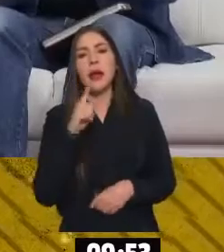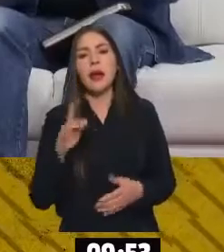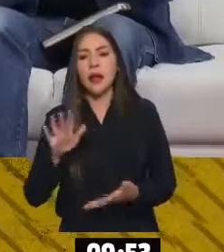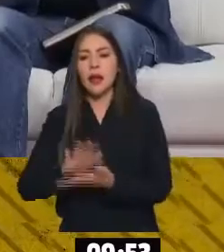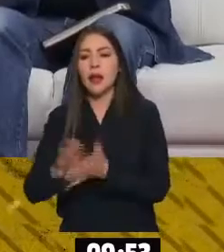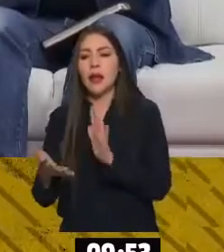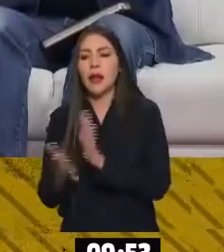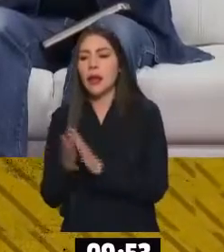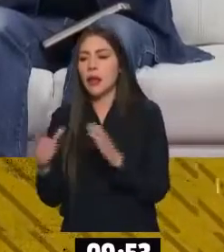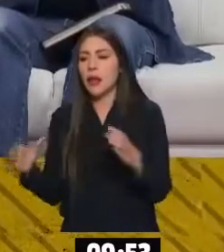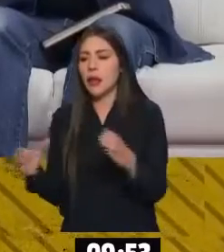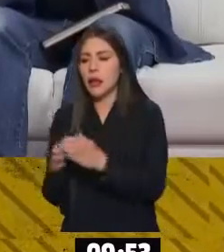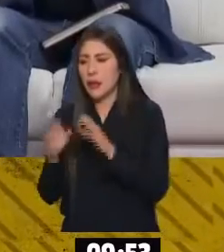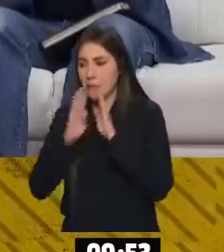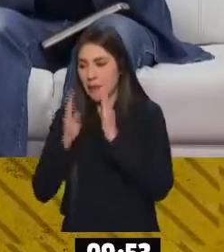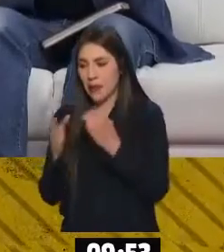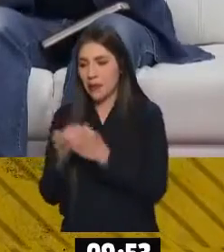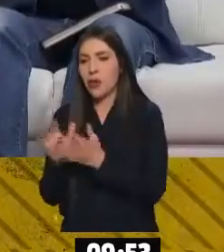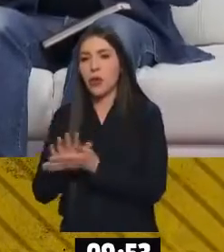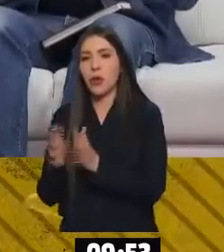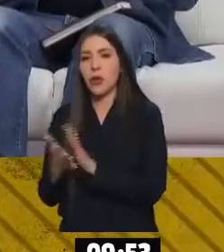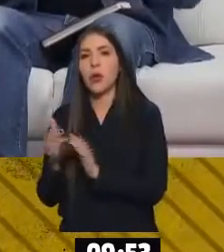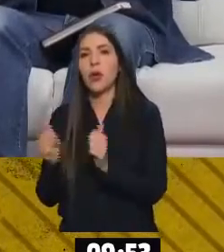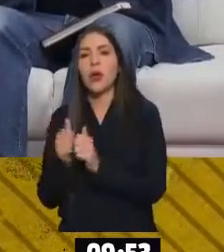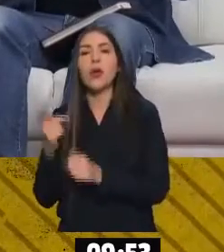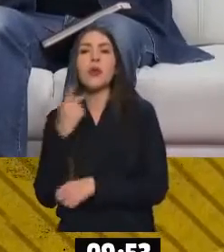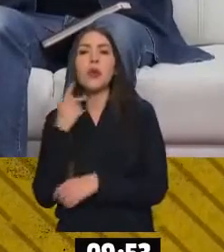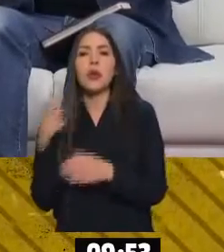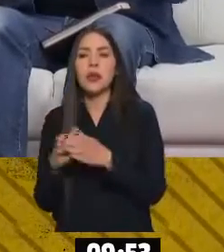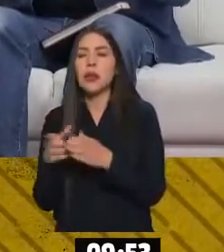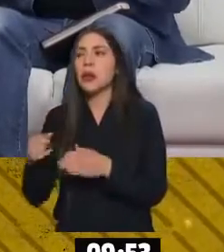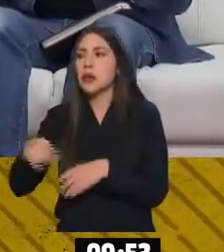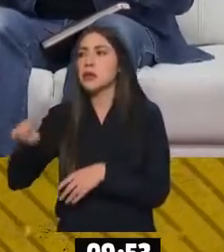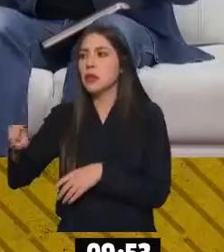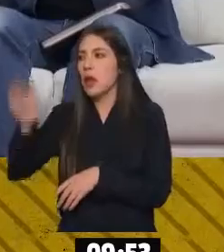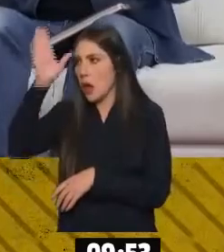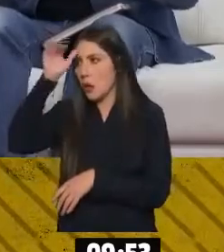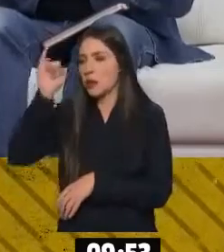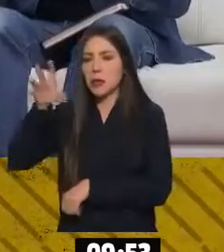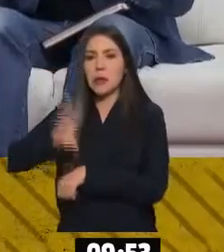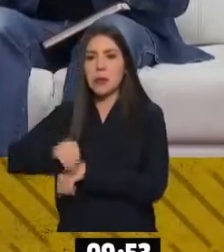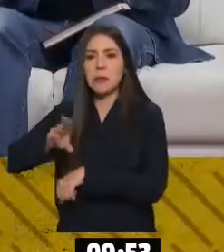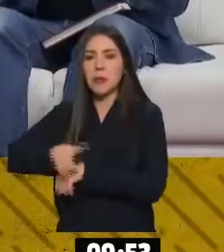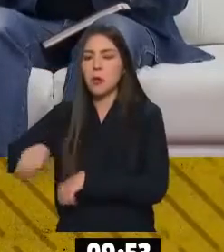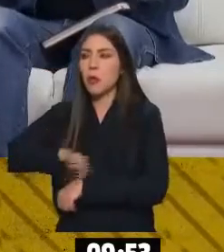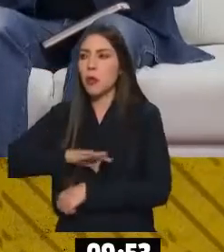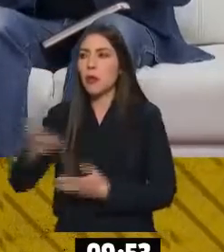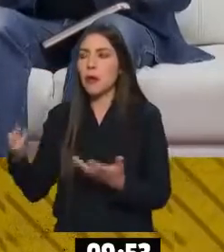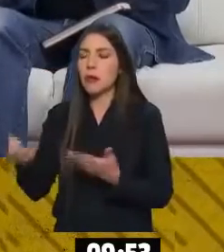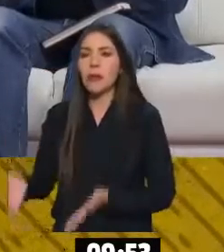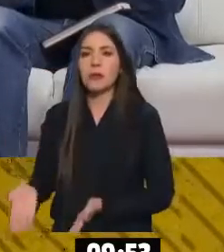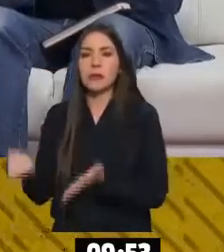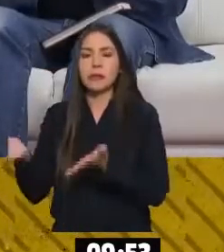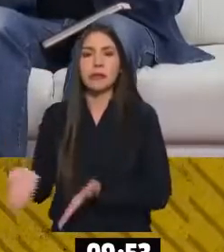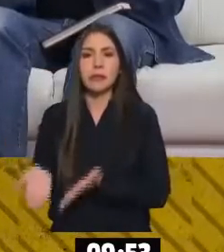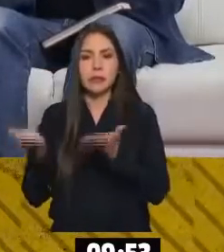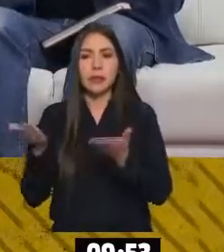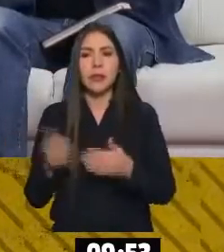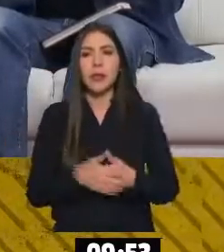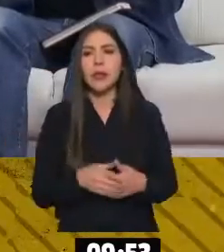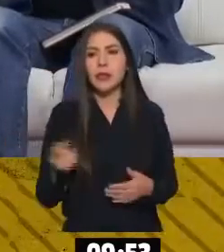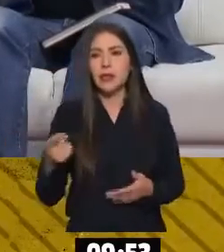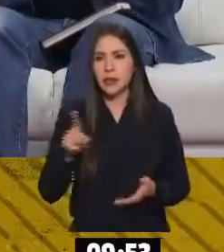¿no? El poder político que facilita estas operaciones. Un territorio enormemente convulso, donde se